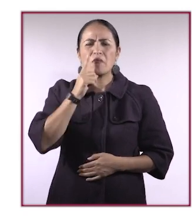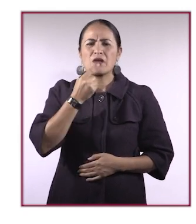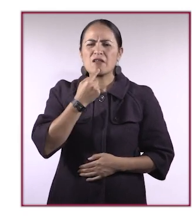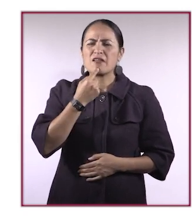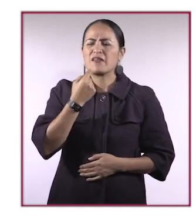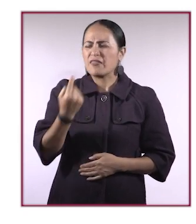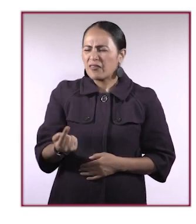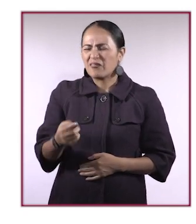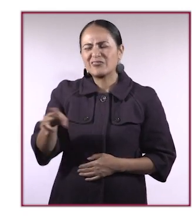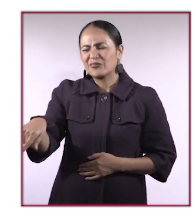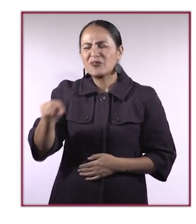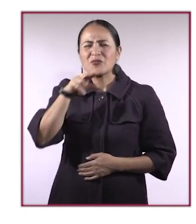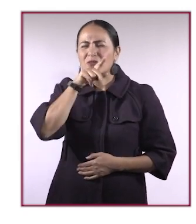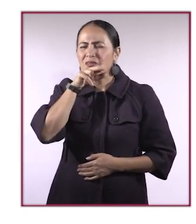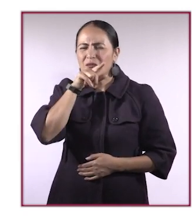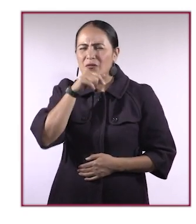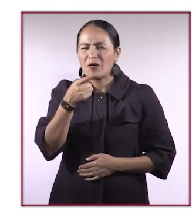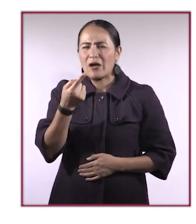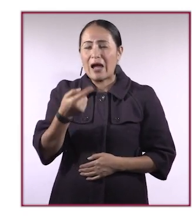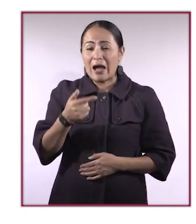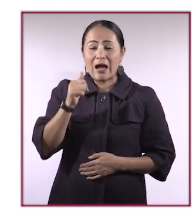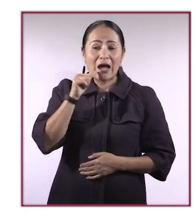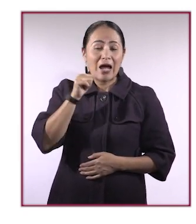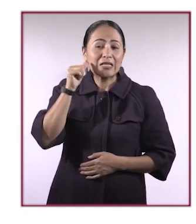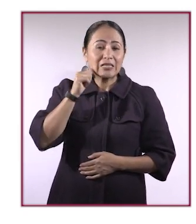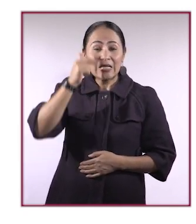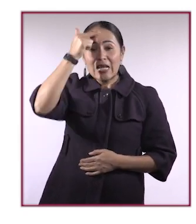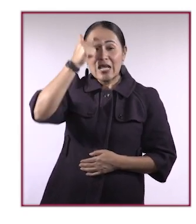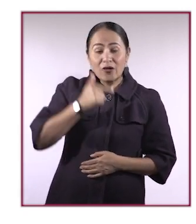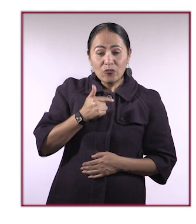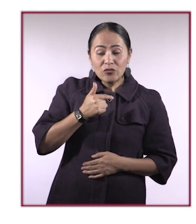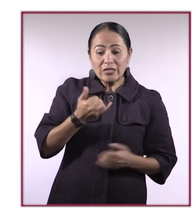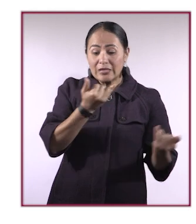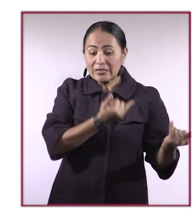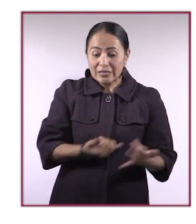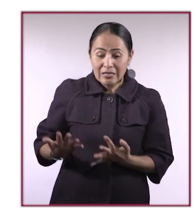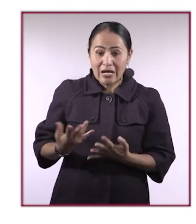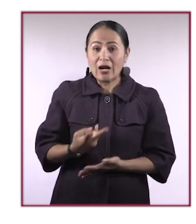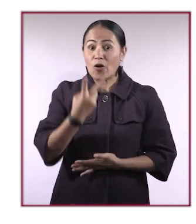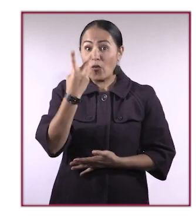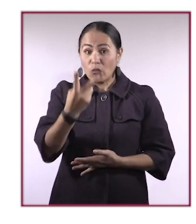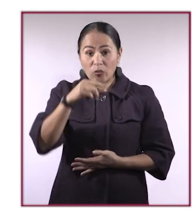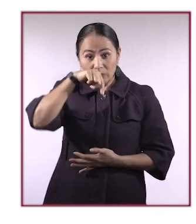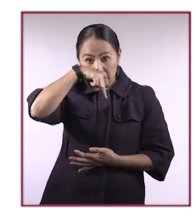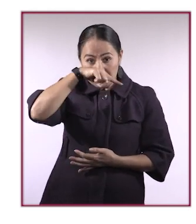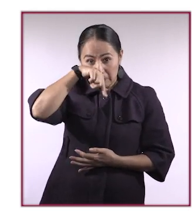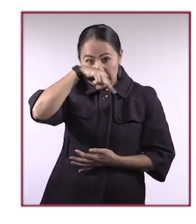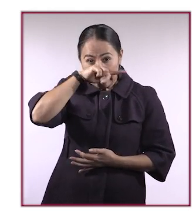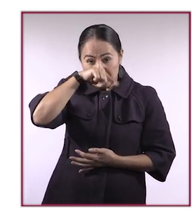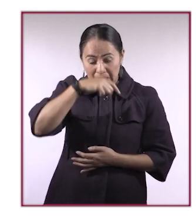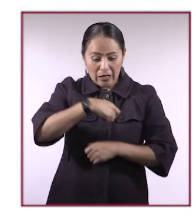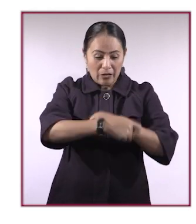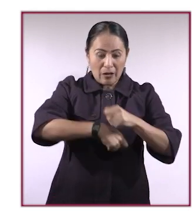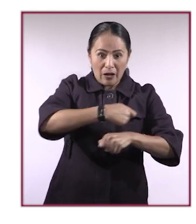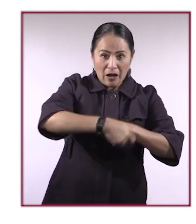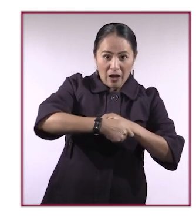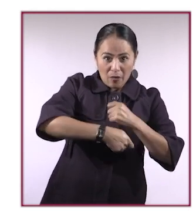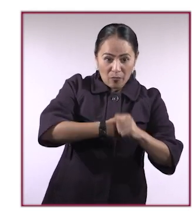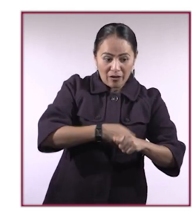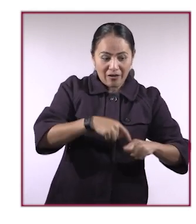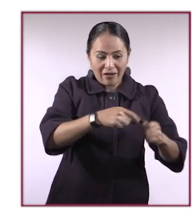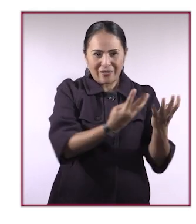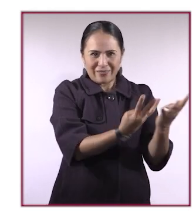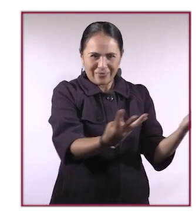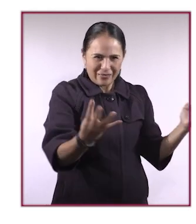El señor le respondió que no se preocupara porque la noche anterior él había traído 2 y que los tenía amarrados en el jacalito